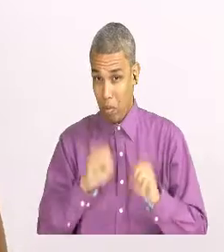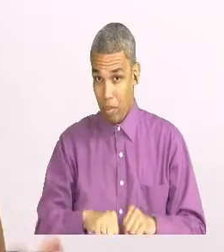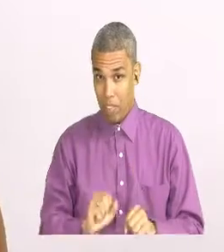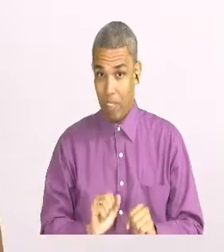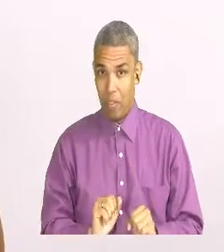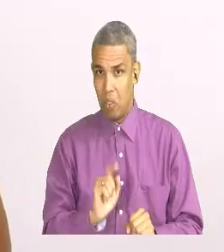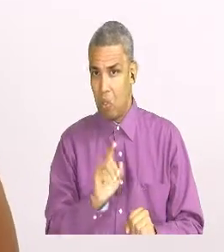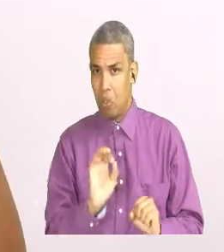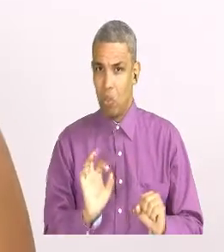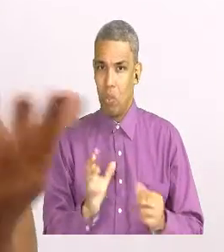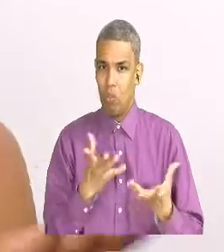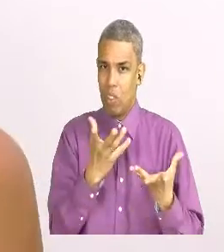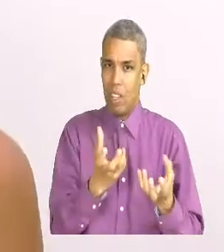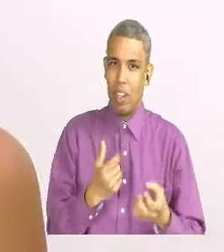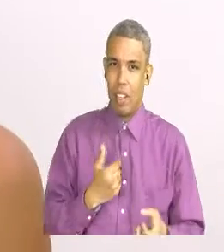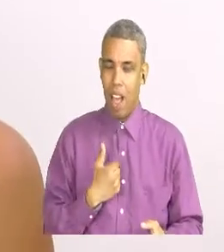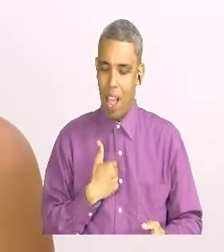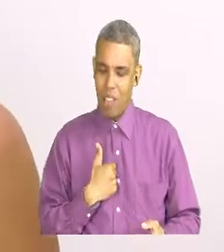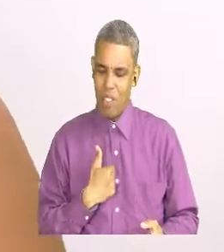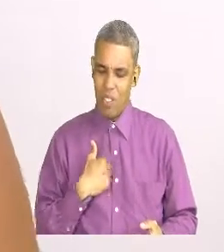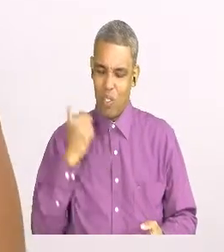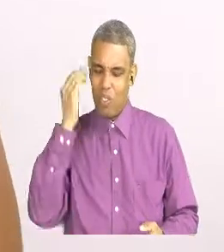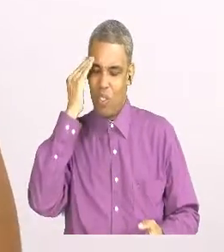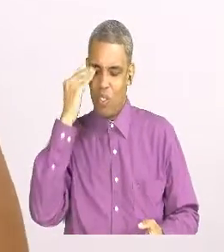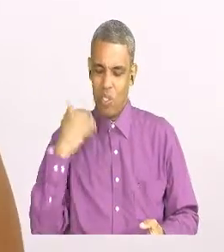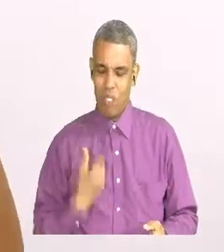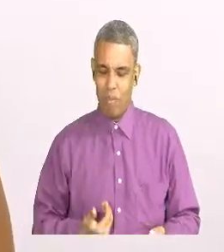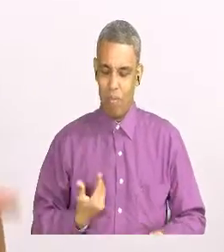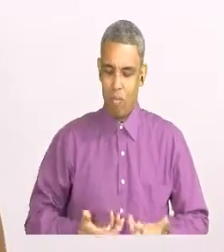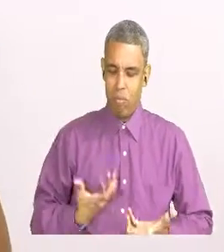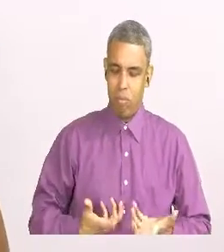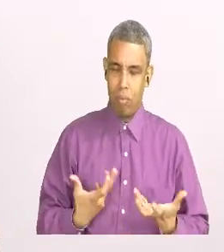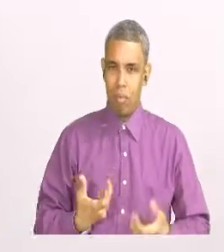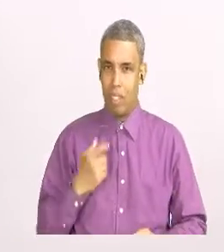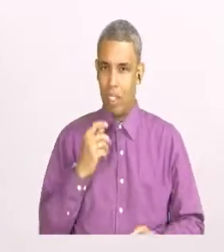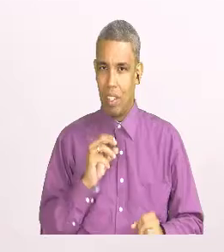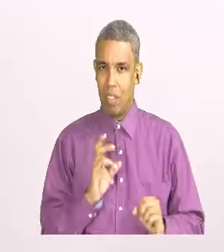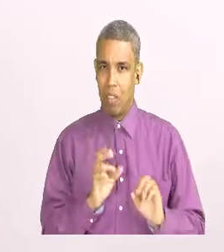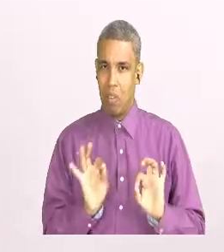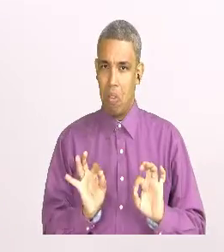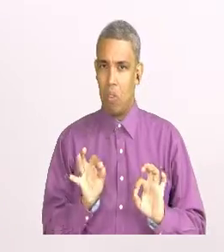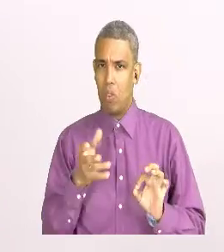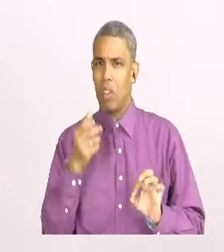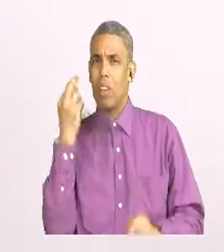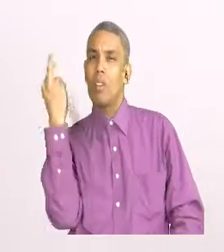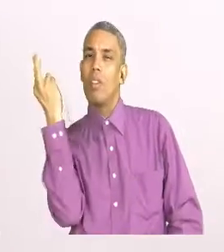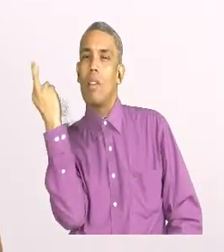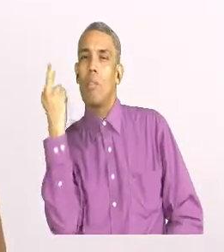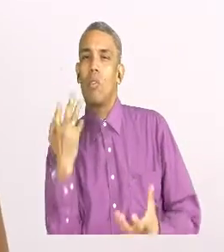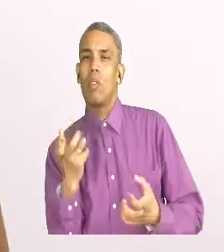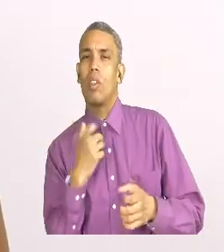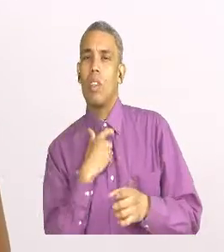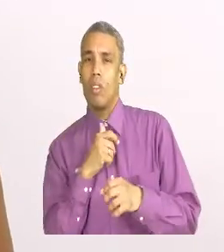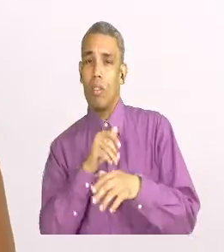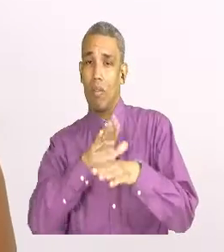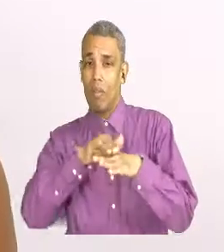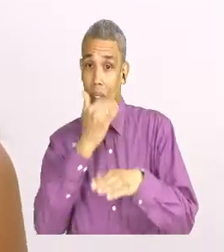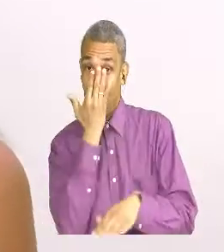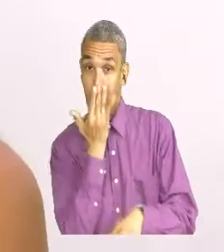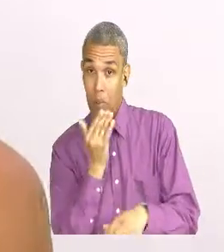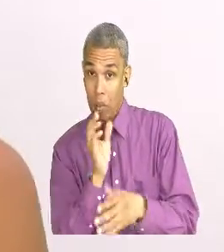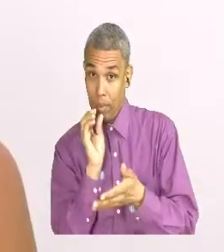quieran que la preparemos o no la hemos preparado o quieran que la repitamos, la pueden hacer precisamente dejando su comentario en nuestra fanpage de